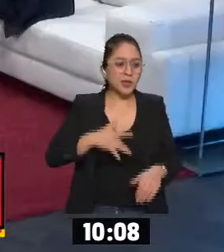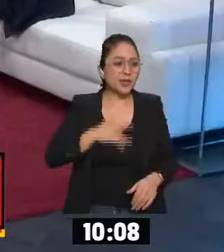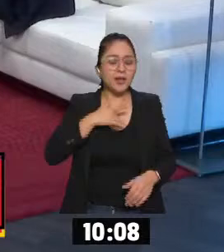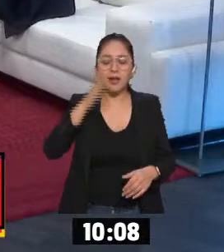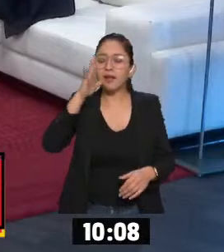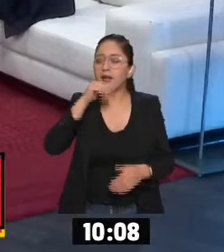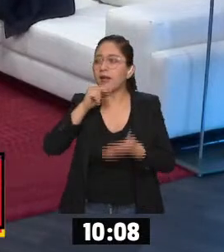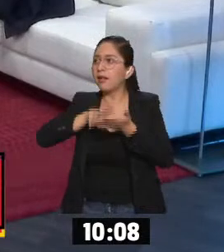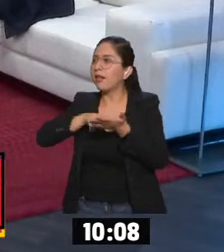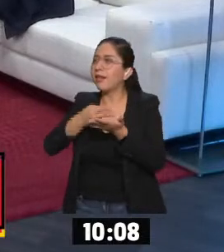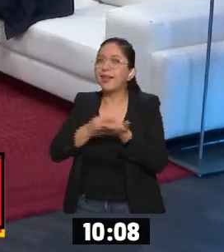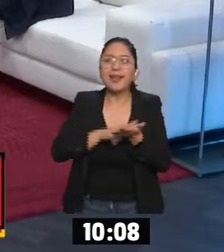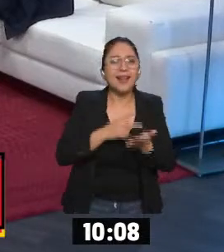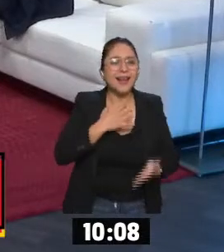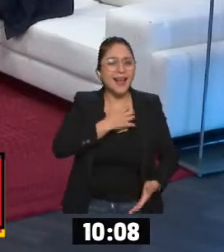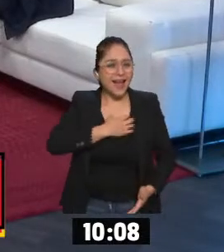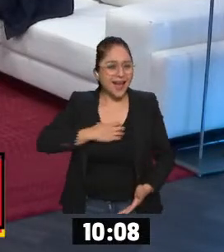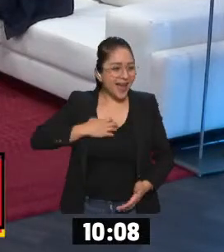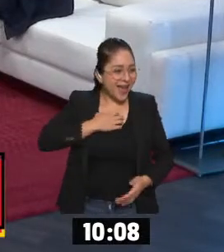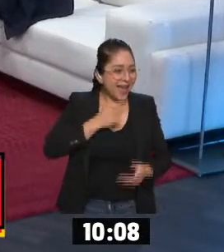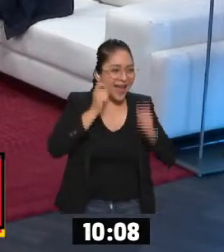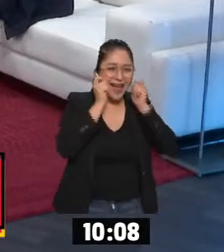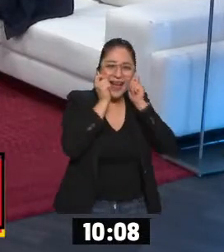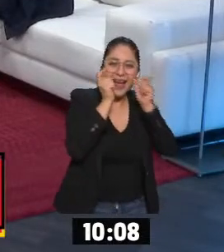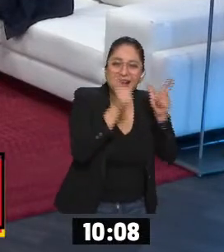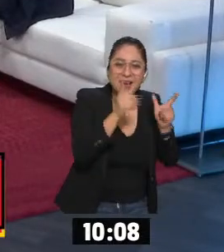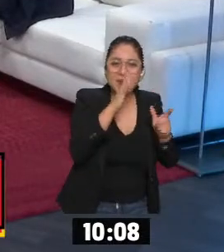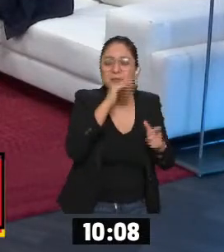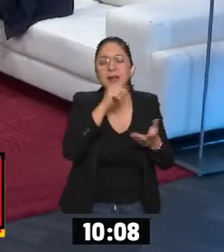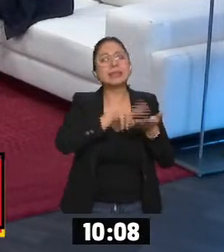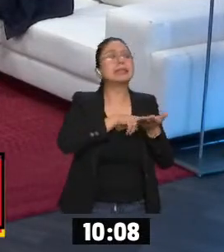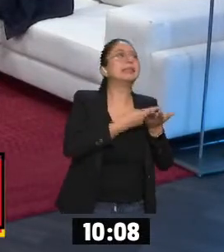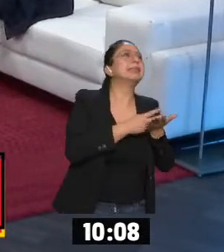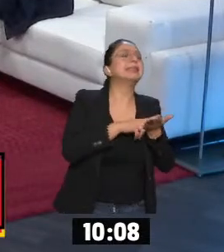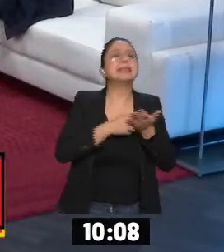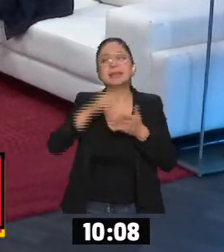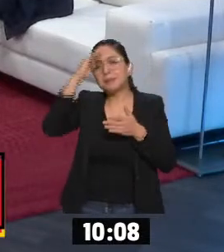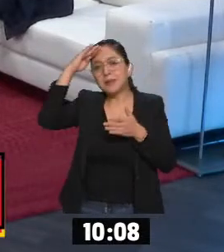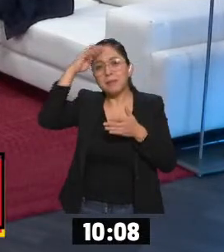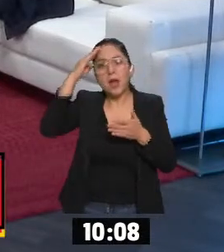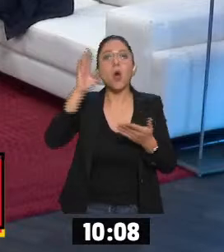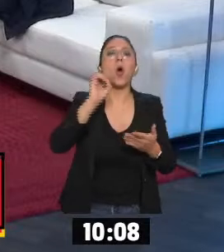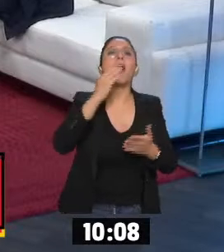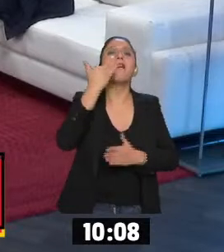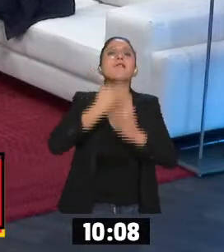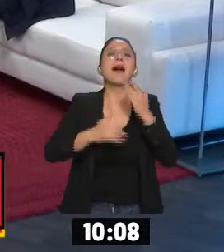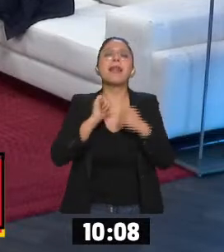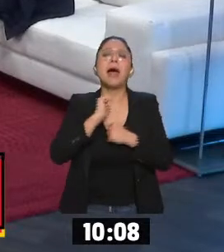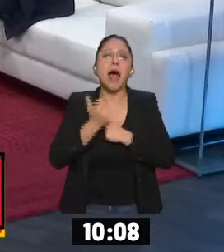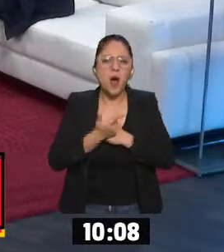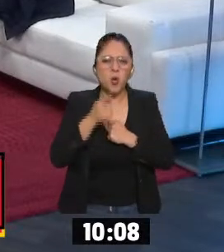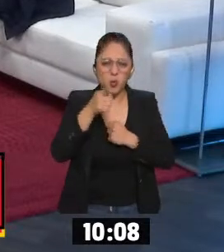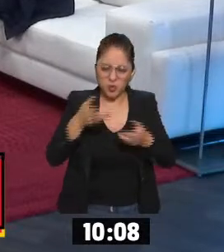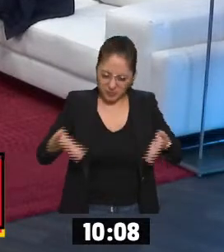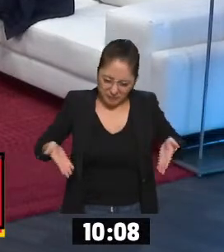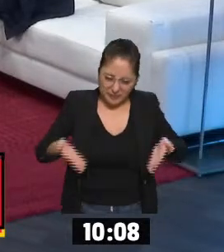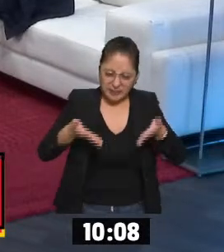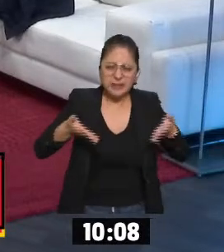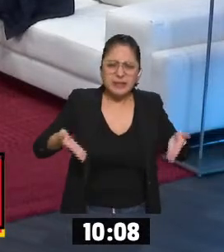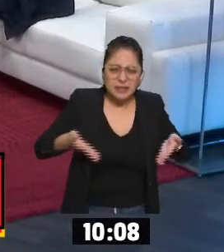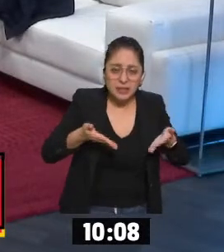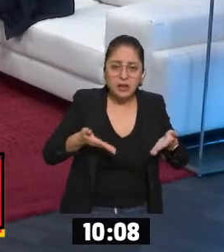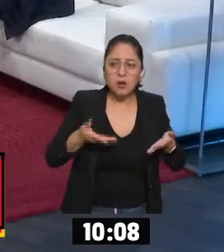sabes, o ese estrés que tú sabes que tienes que terminar algo y te queda tiempo y dices, sí, va, y te avientas y te anima. Sí, pero ¿qué tal cuando